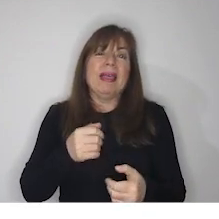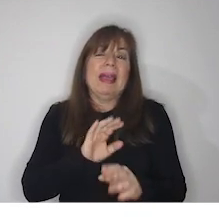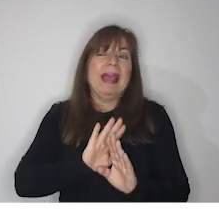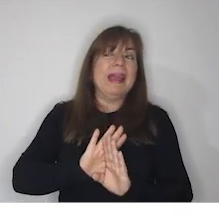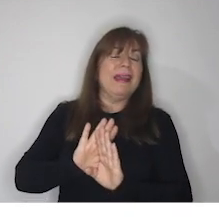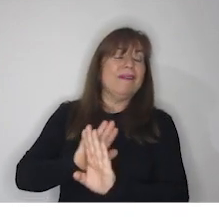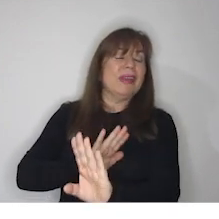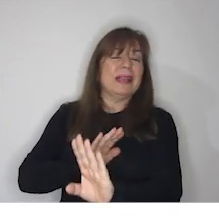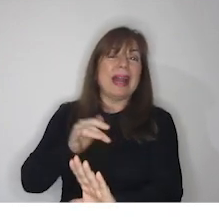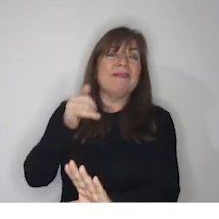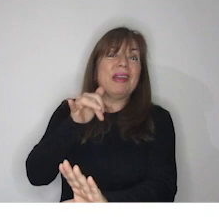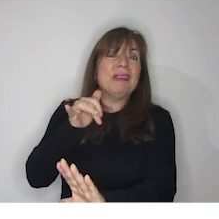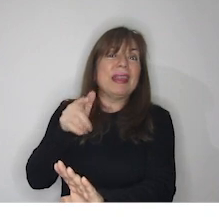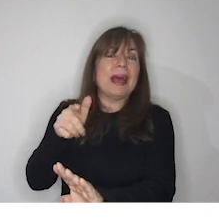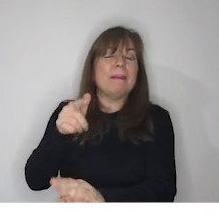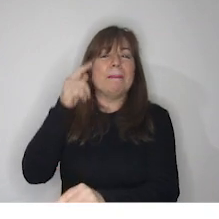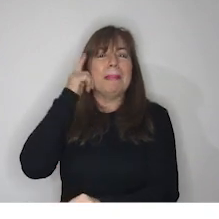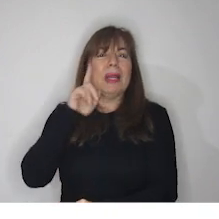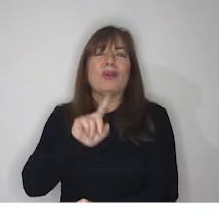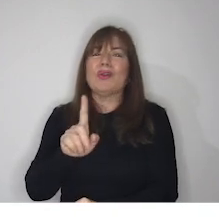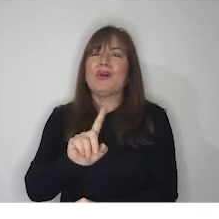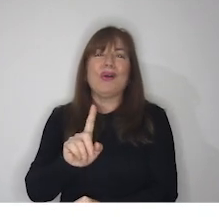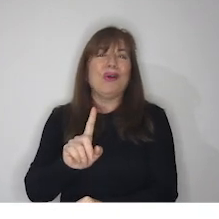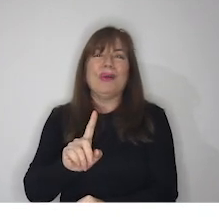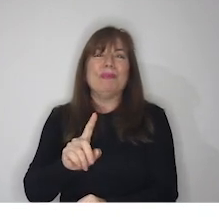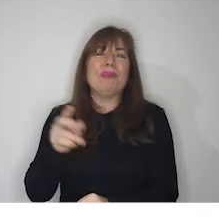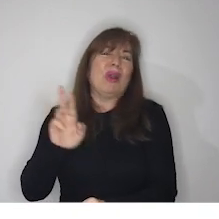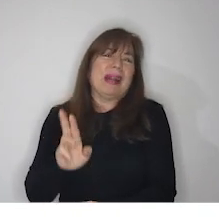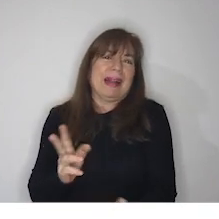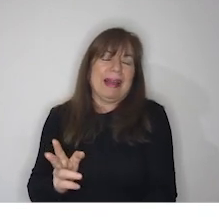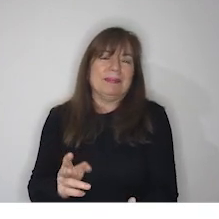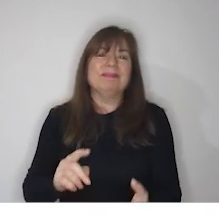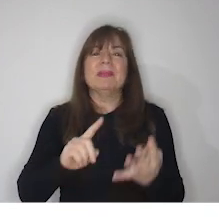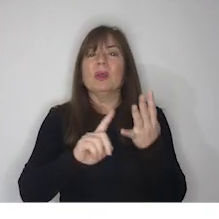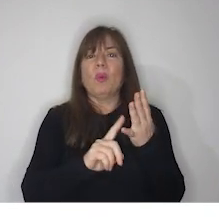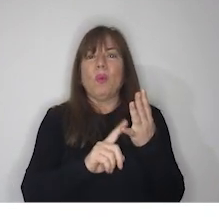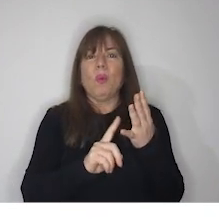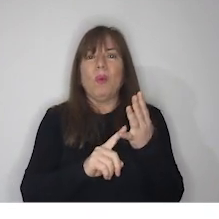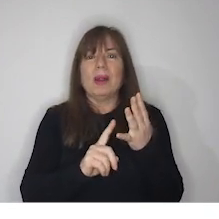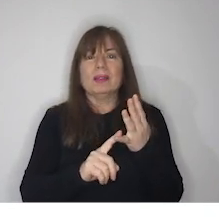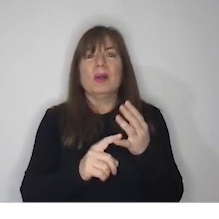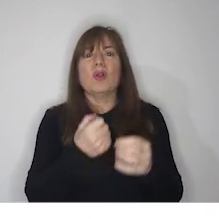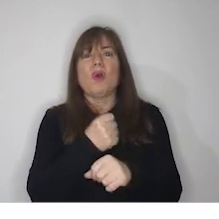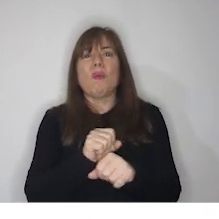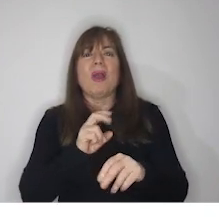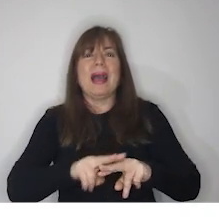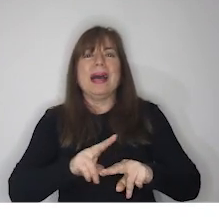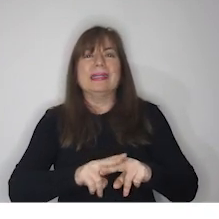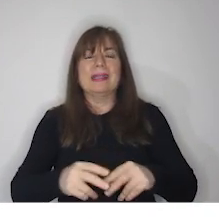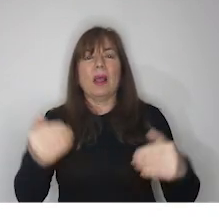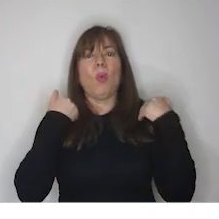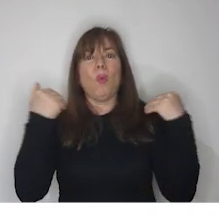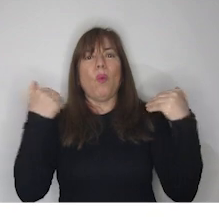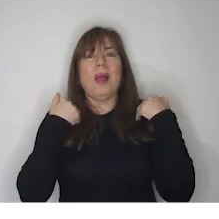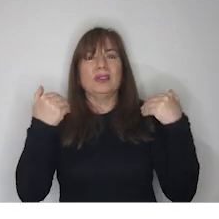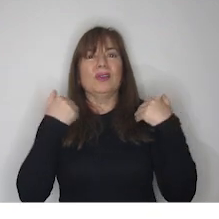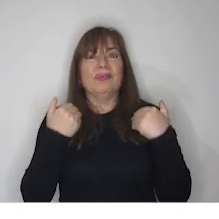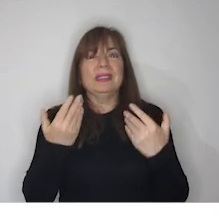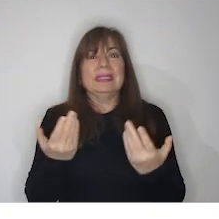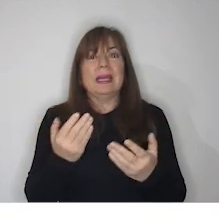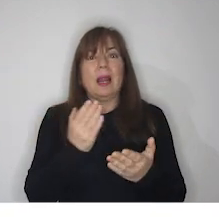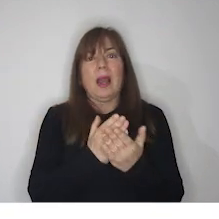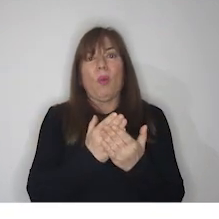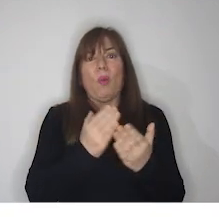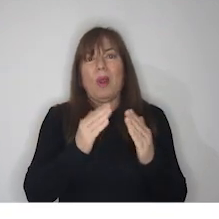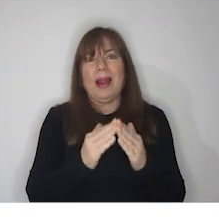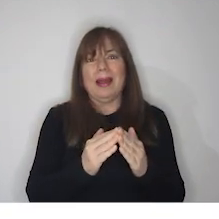tomar bebidas por tu salud pero no por tener la regla. En cuarto lugar, se cree que no puedes hacer educación física en la escuela, pero